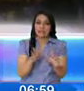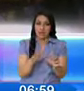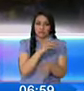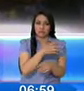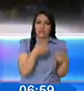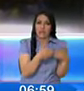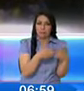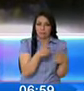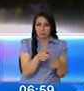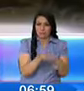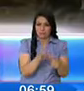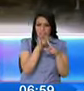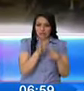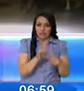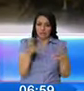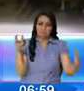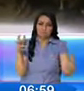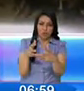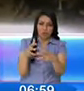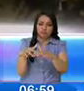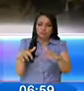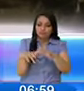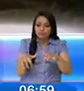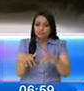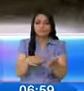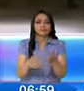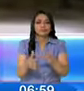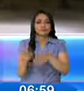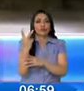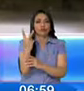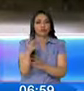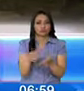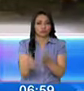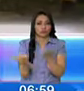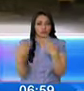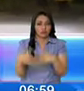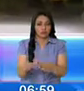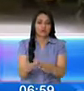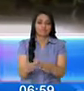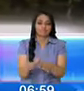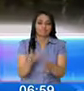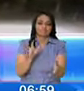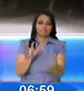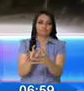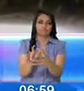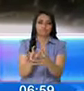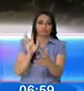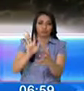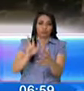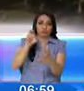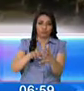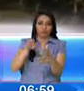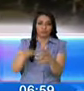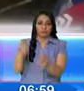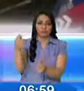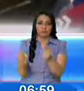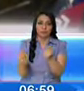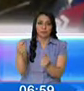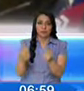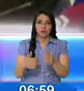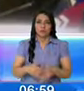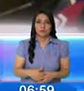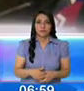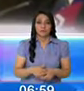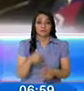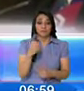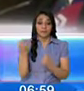de extricación para recuperar los cuerpos de los dos fallecidos que quedaron atrapados en el interior del automóvil. En uno de